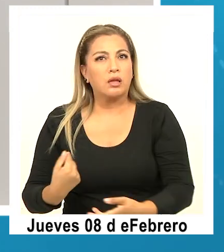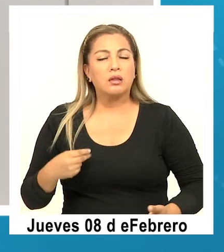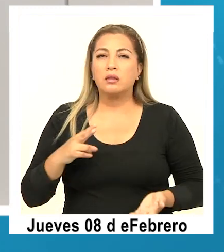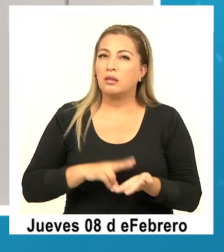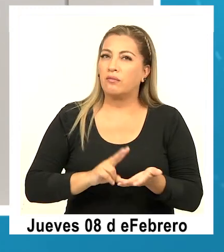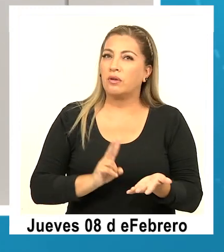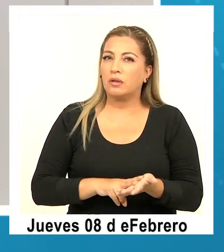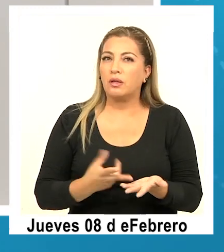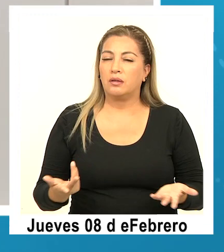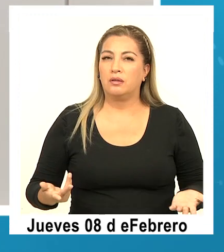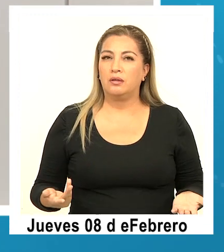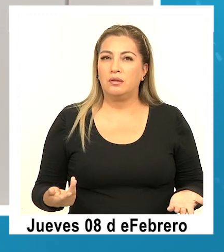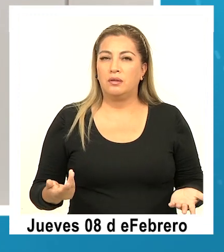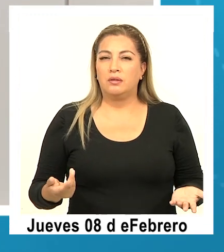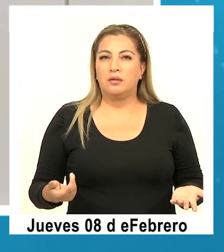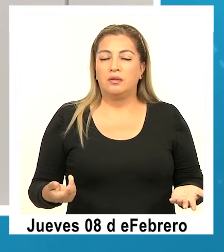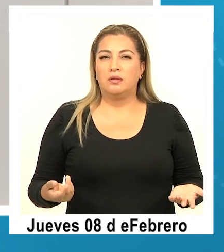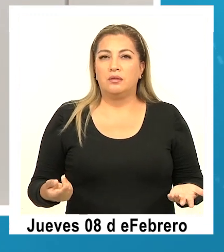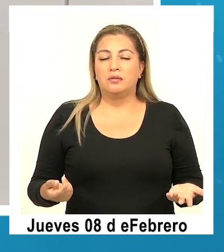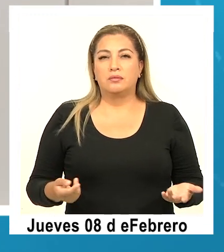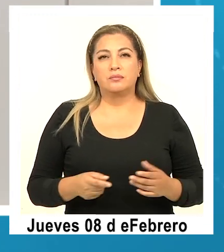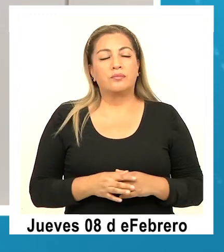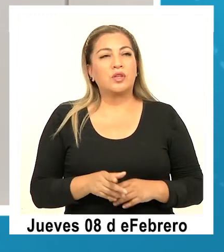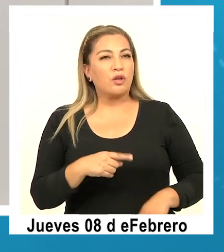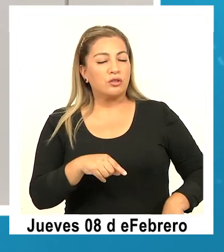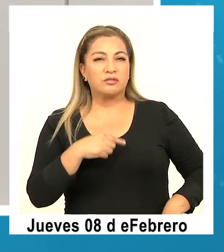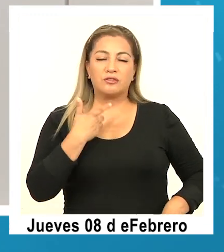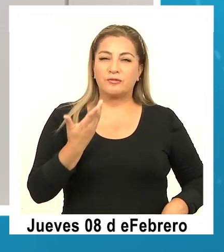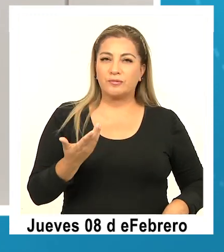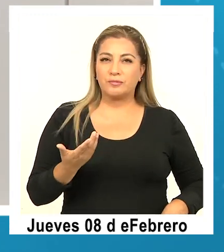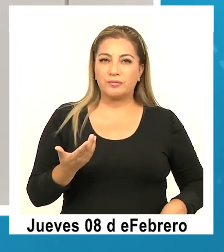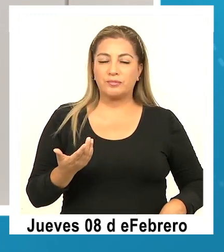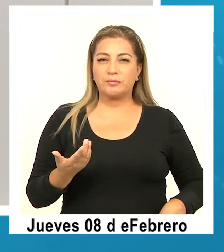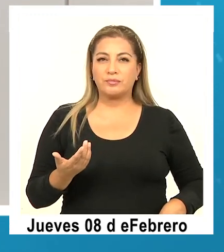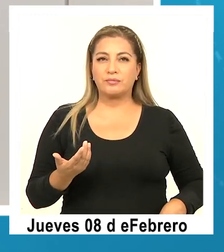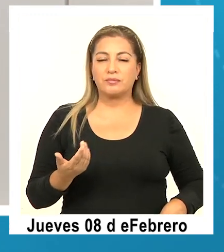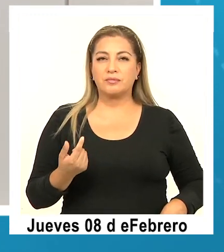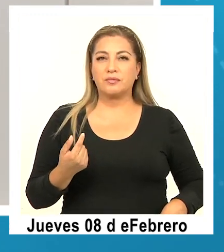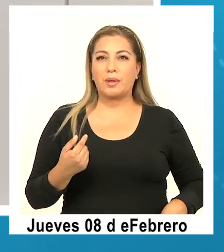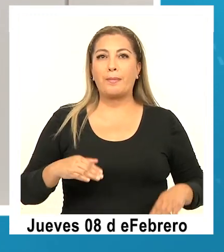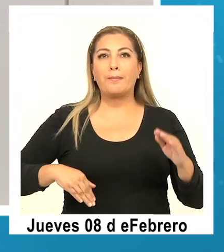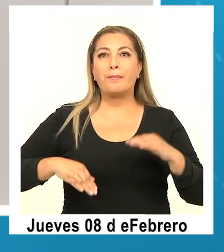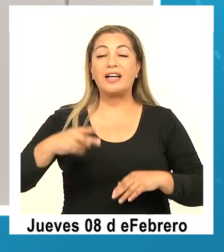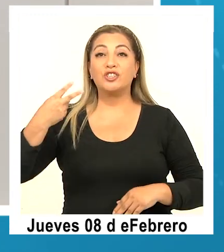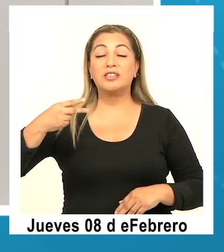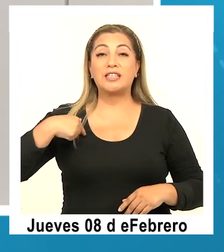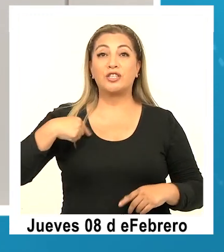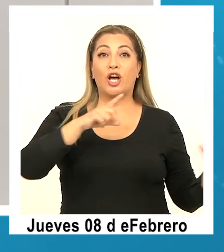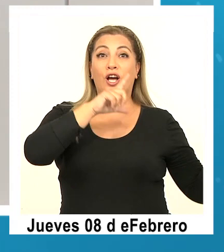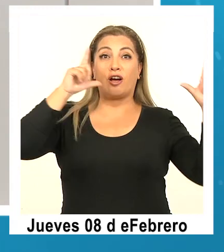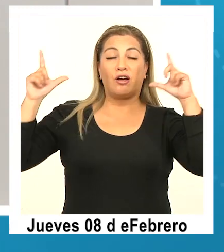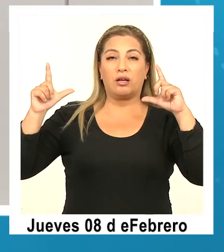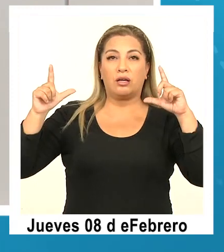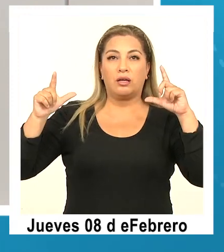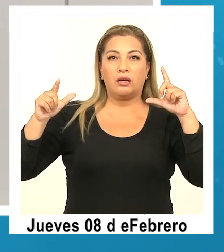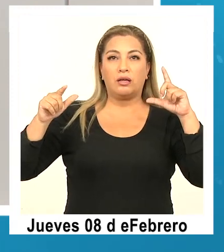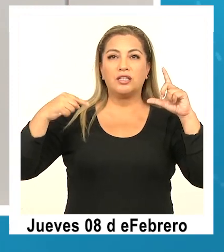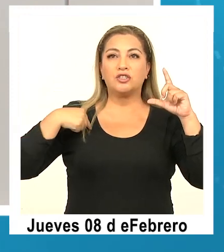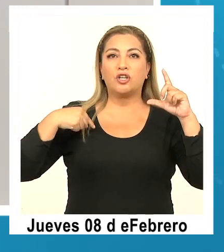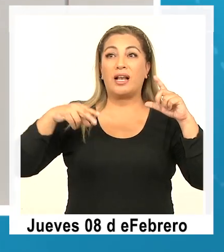como muy el hecho como de querer ser más noticia que la propia